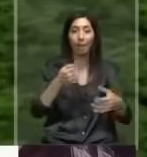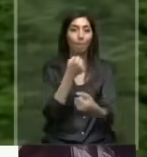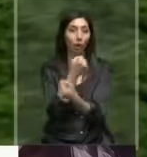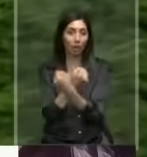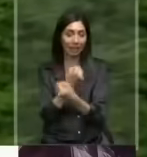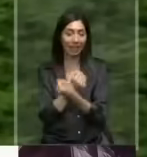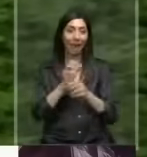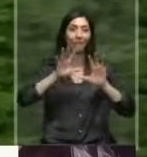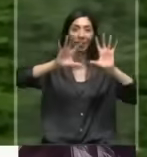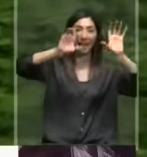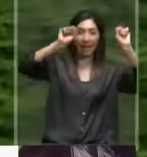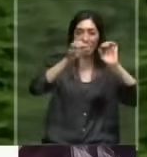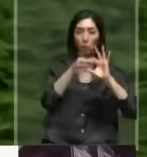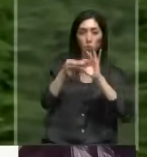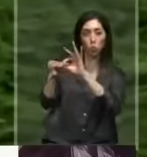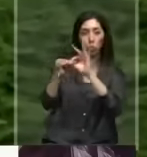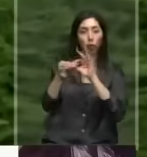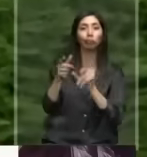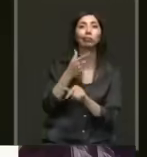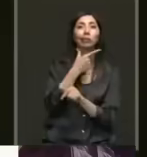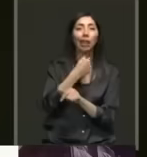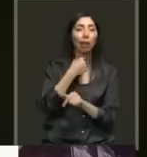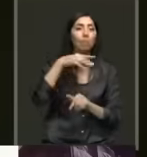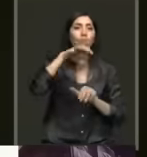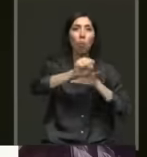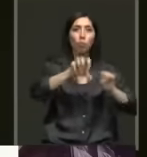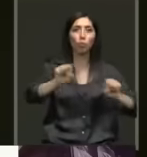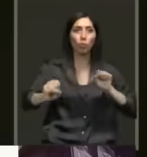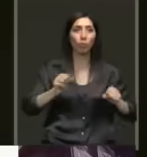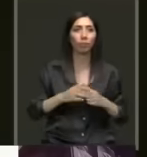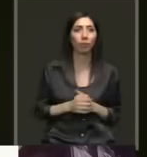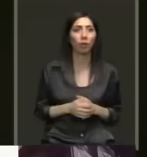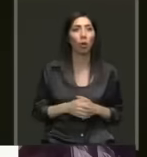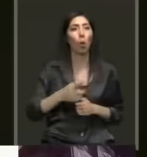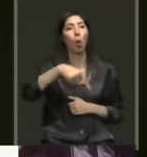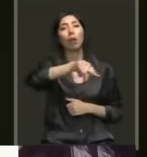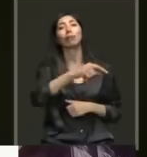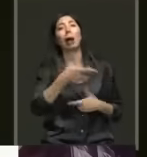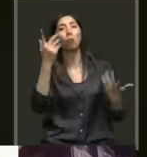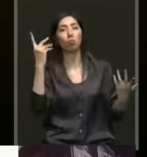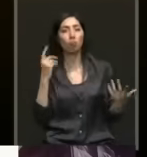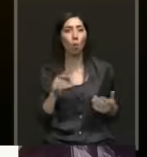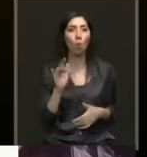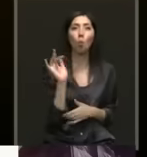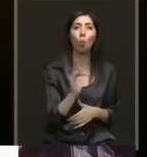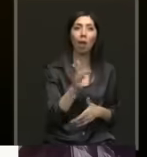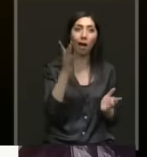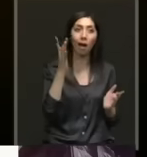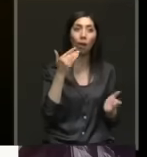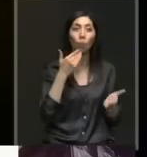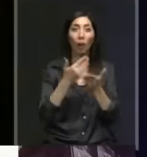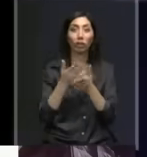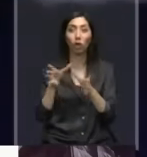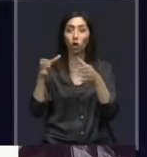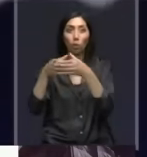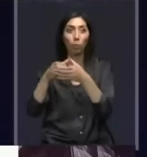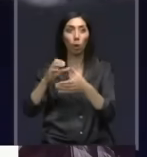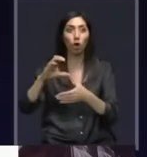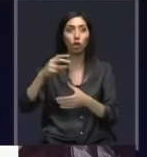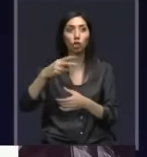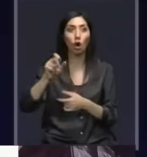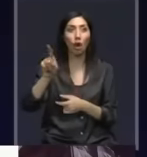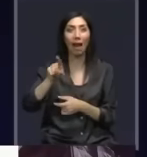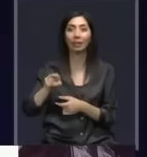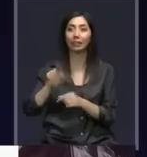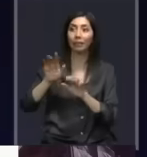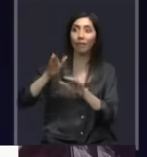fiscalía, busca erradicarla. Oye, tiritones. Cuando vayan algunos de los cholas a comprar, avisen, déjenlo esperando